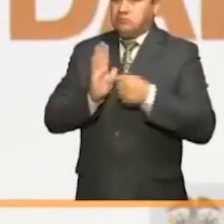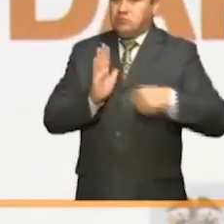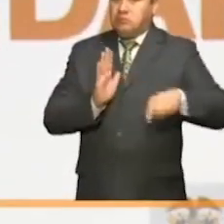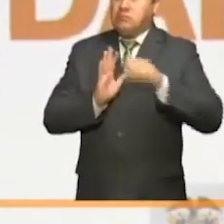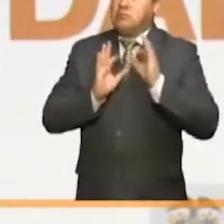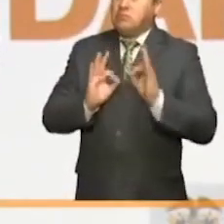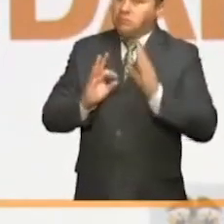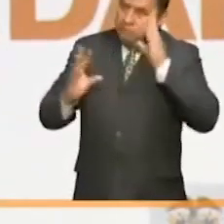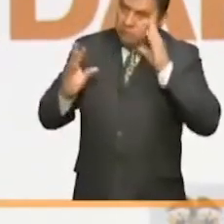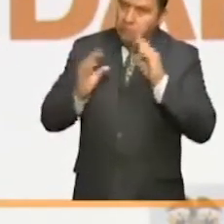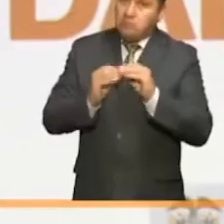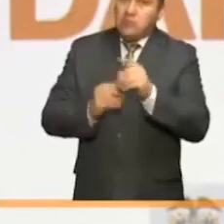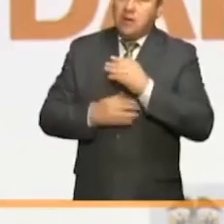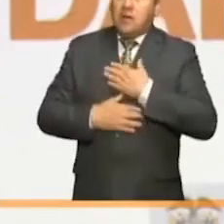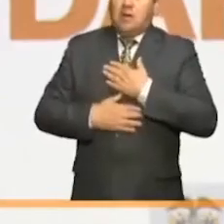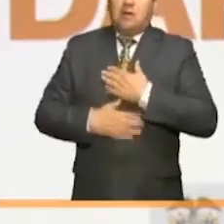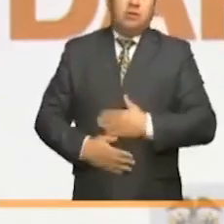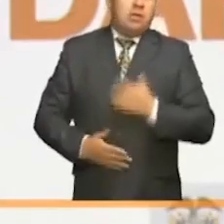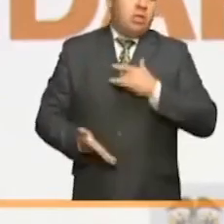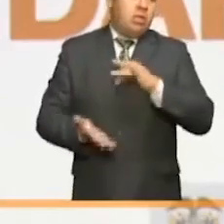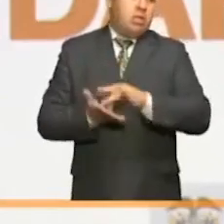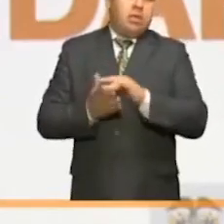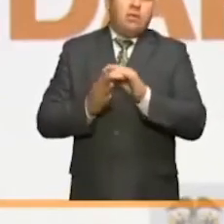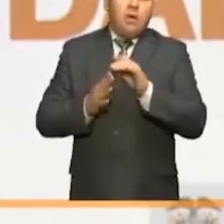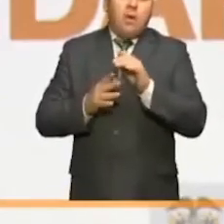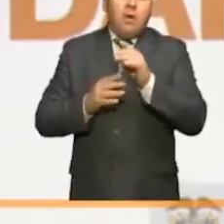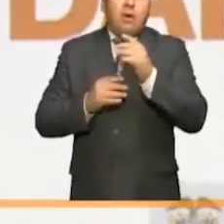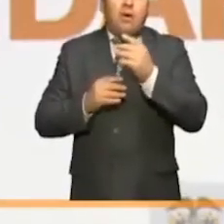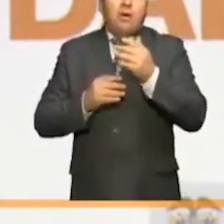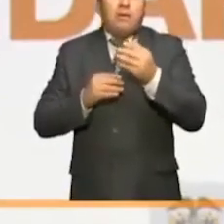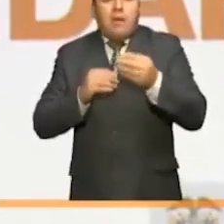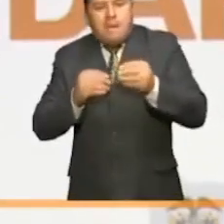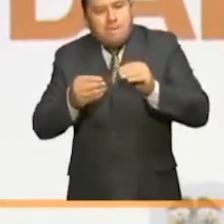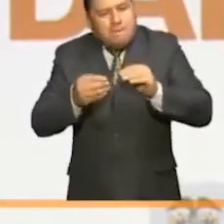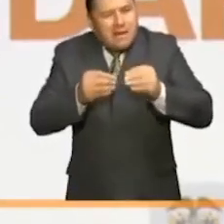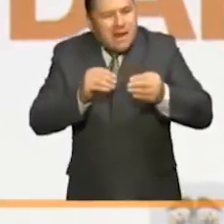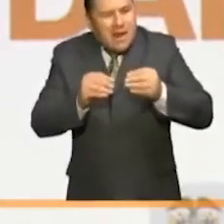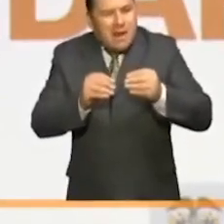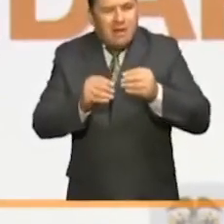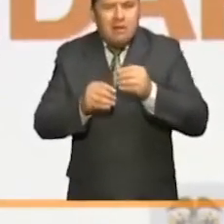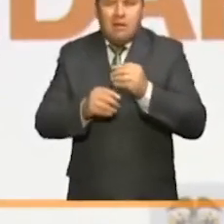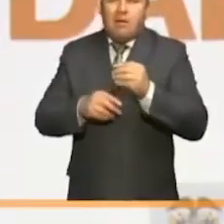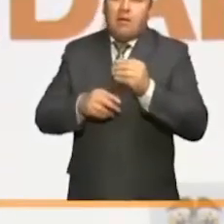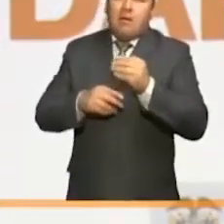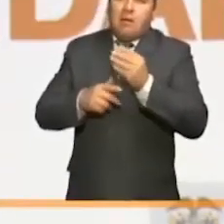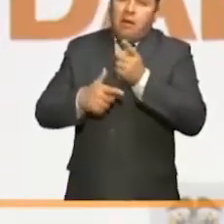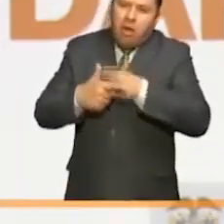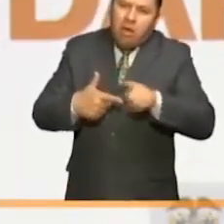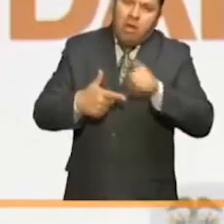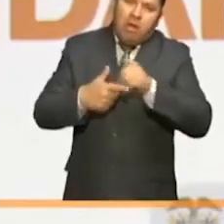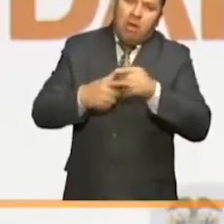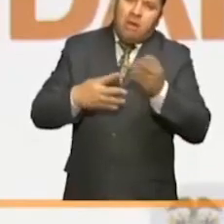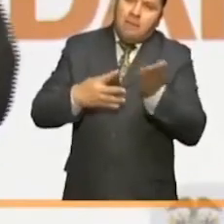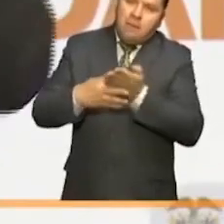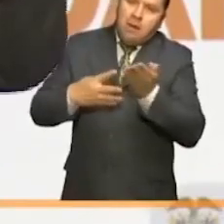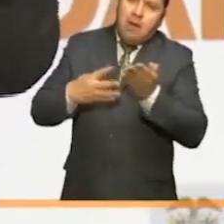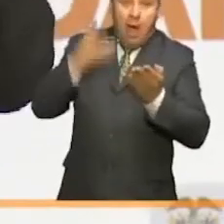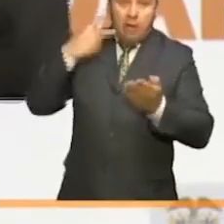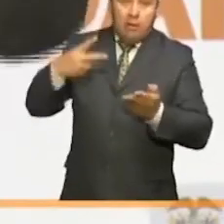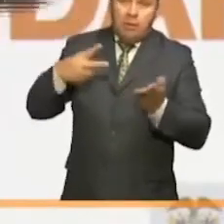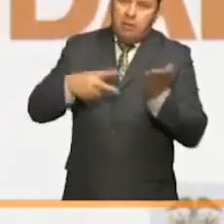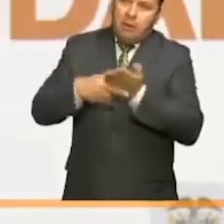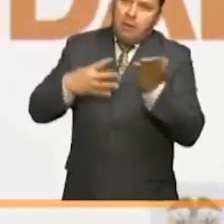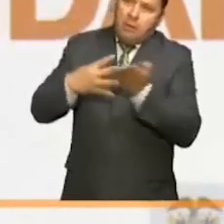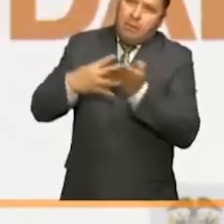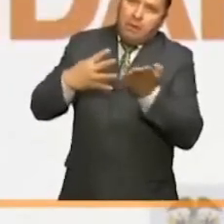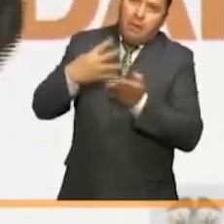que podamos darle un alivio a los colombianos de diferir esas cuotas de no tener que pagar esas cuotas en este momento contra